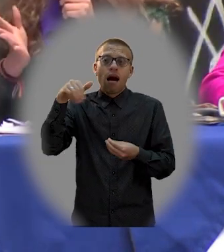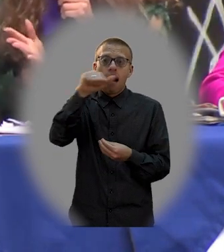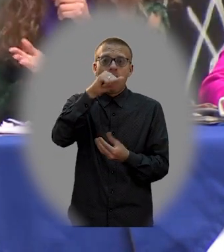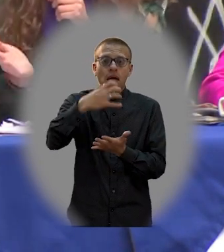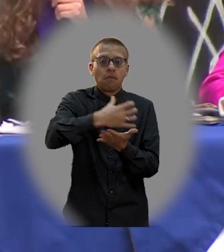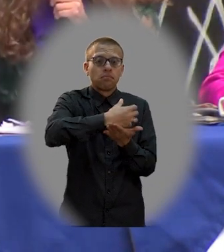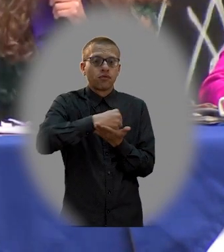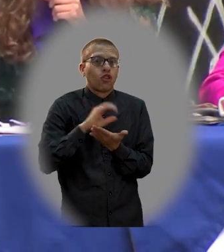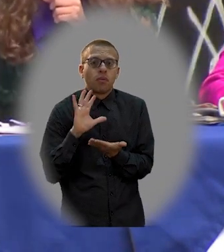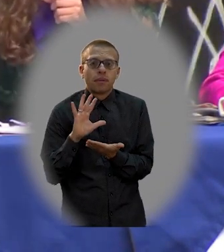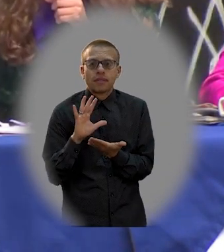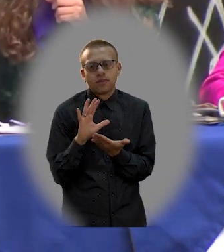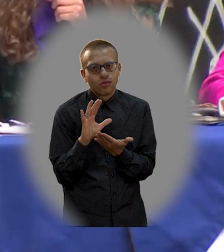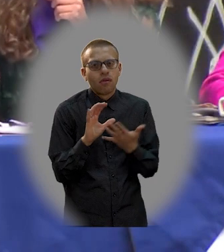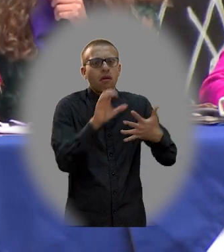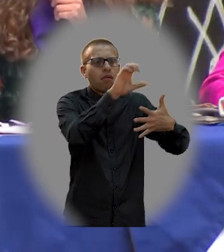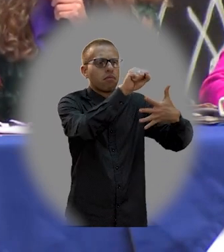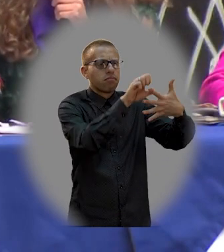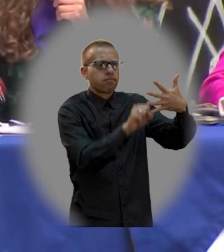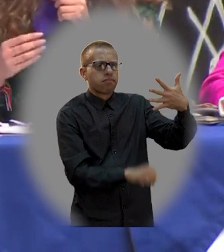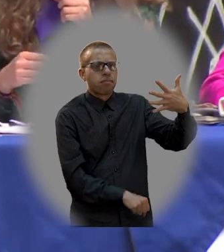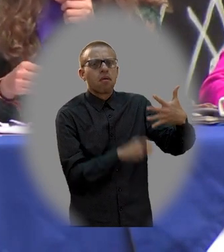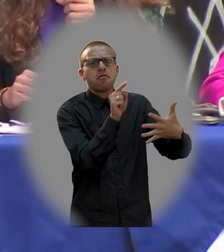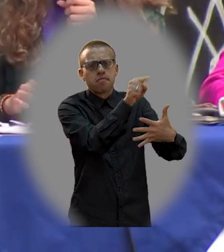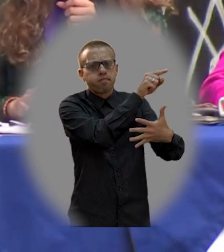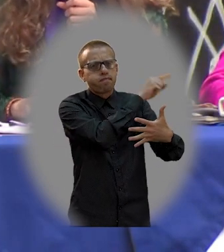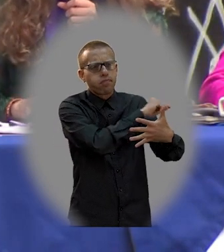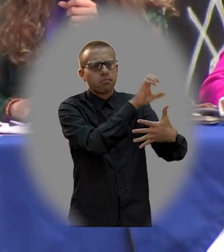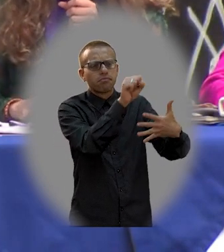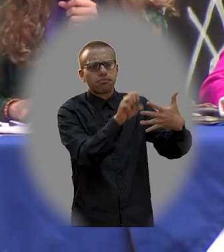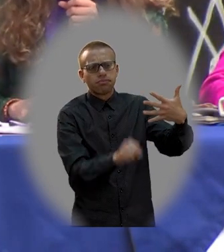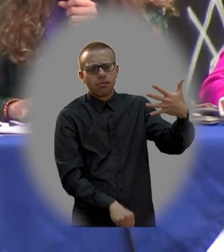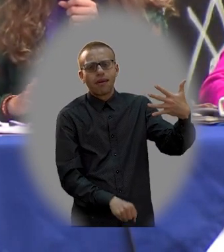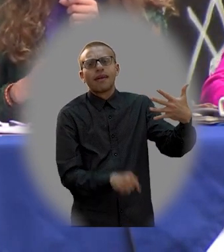Entonces, como en ese sentido, es importante